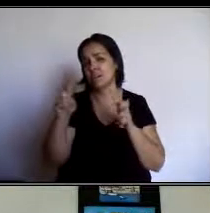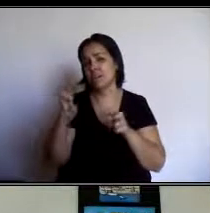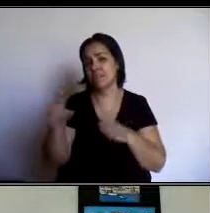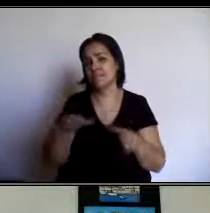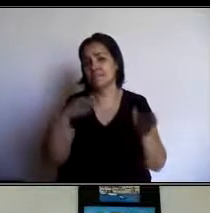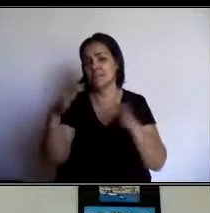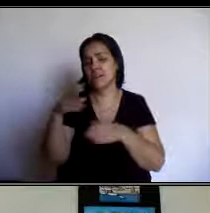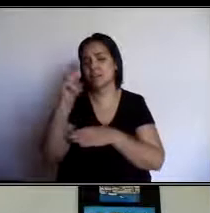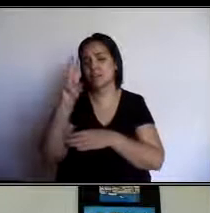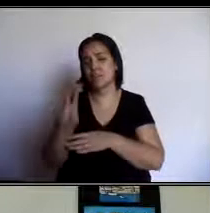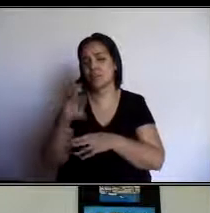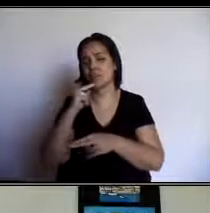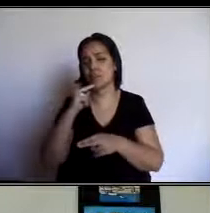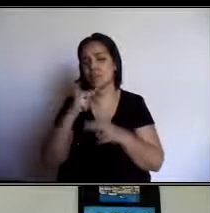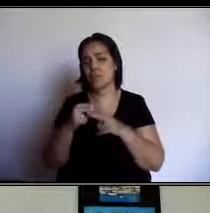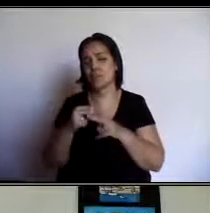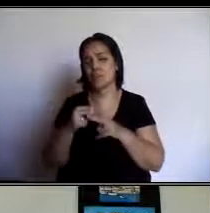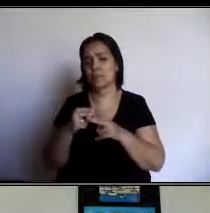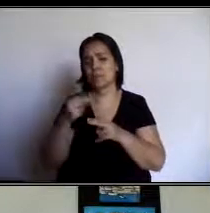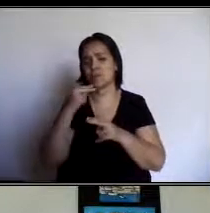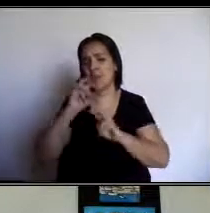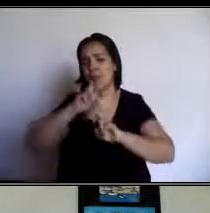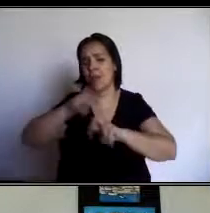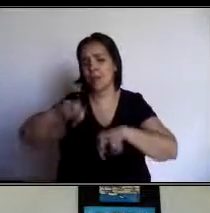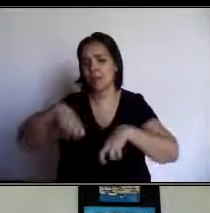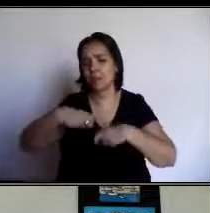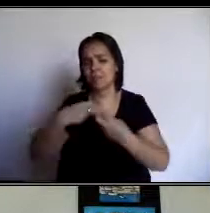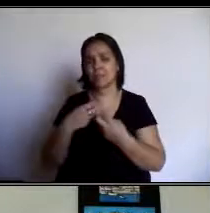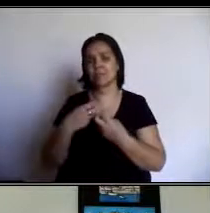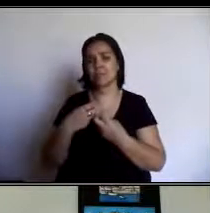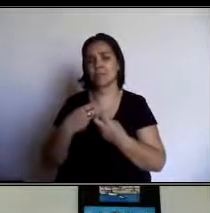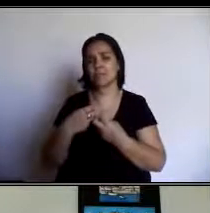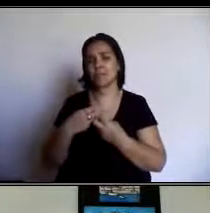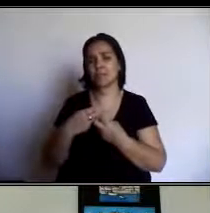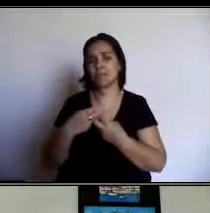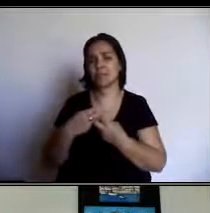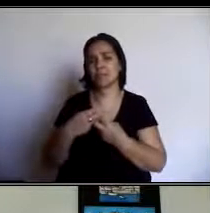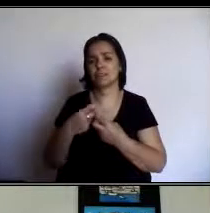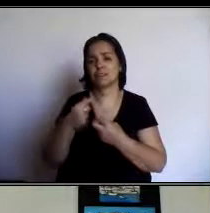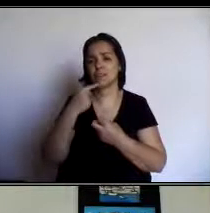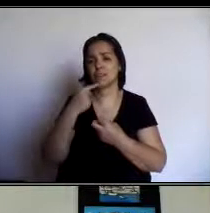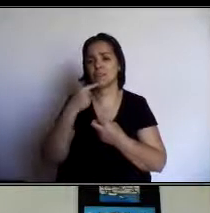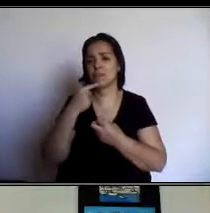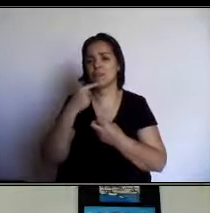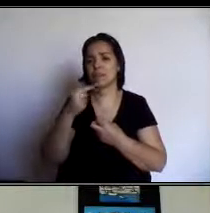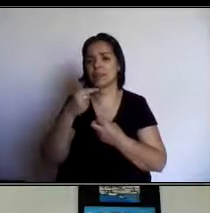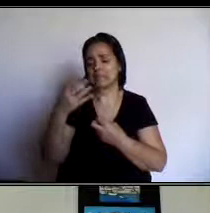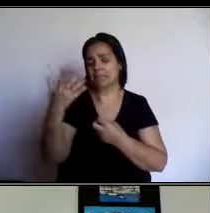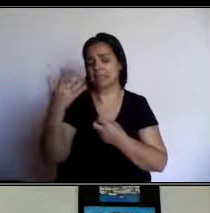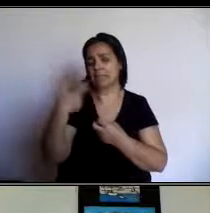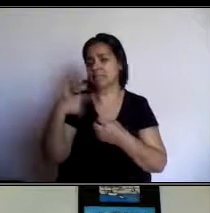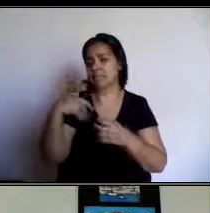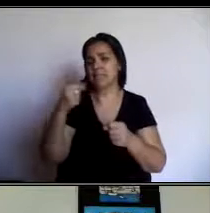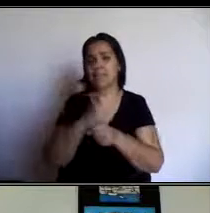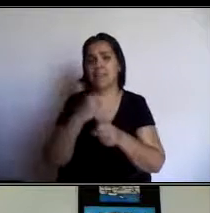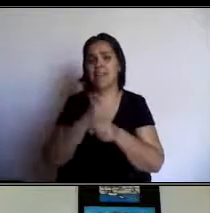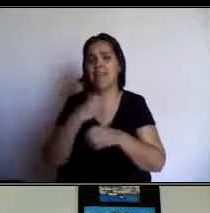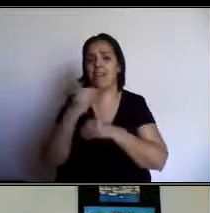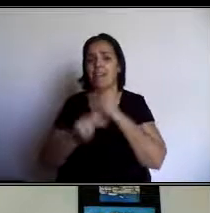2 de retorno, en la que estamos inmersos ahora mismo y que consistiría